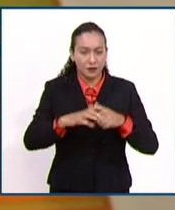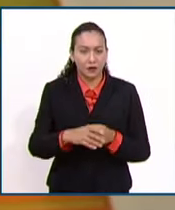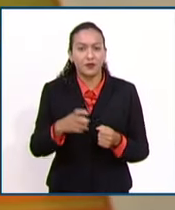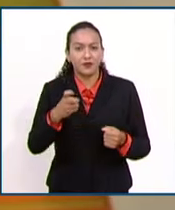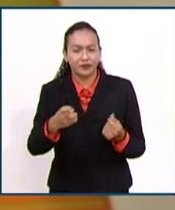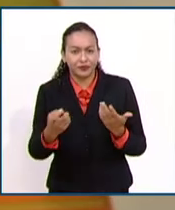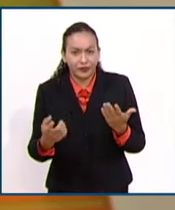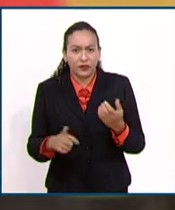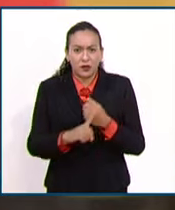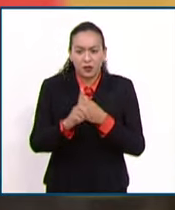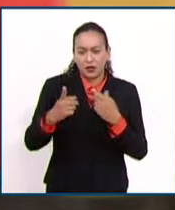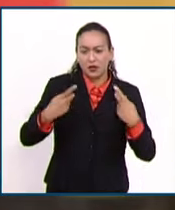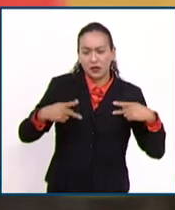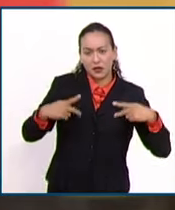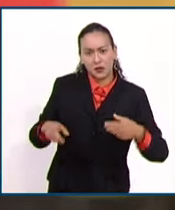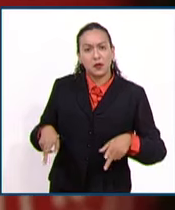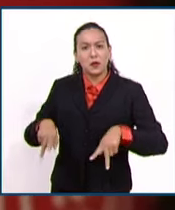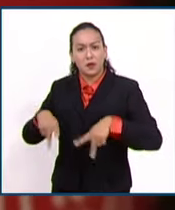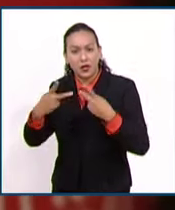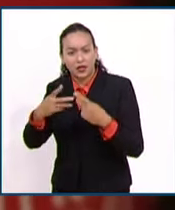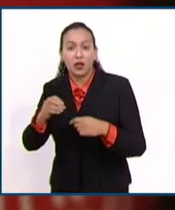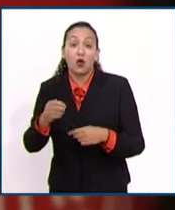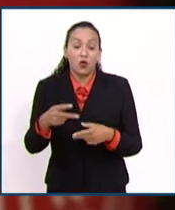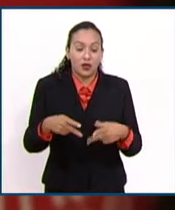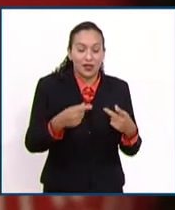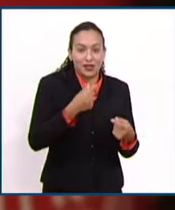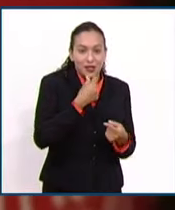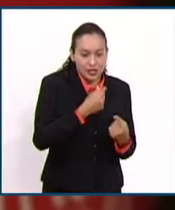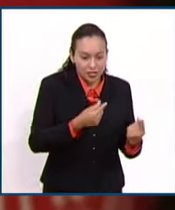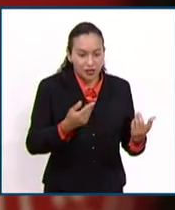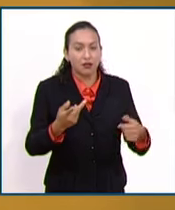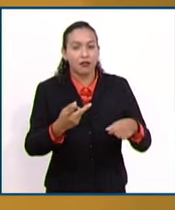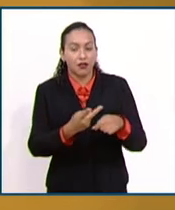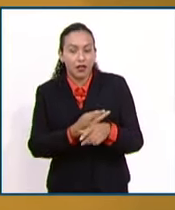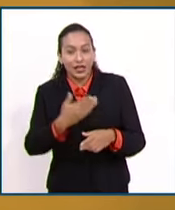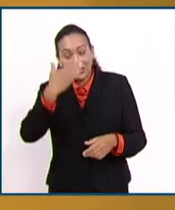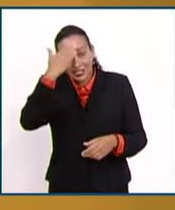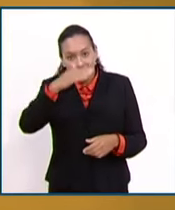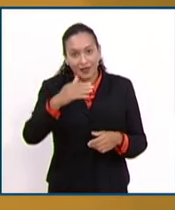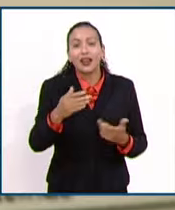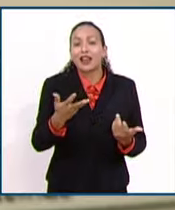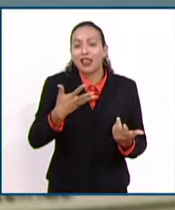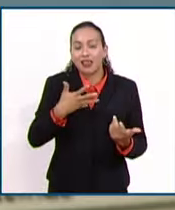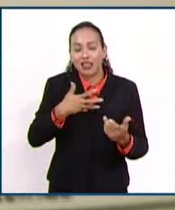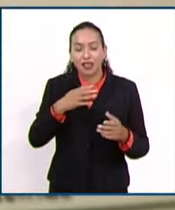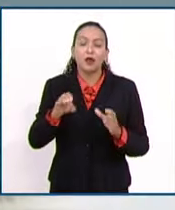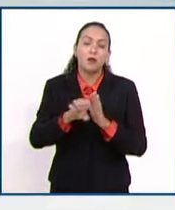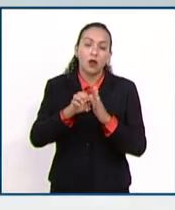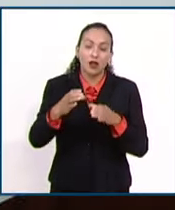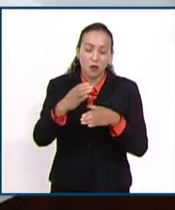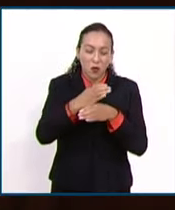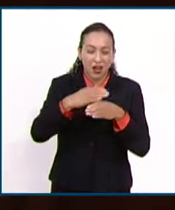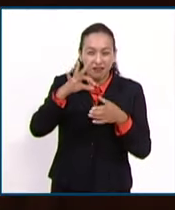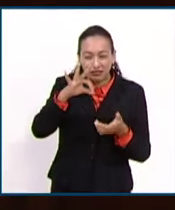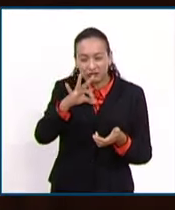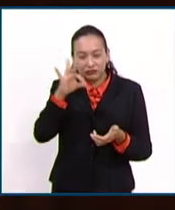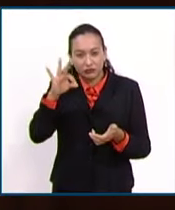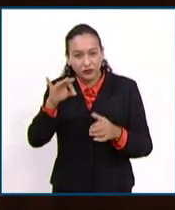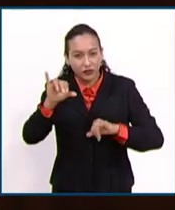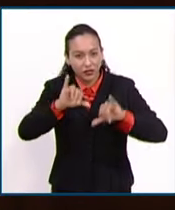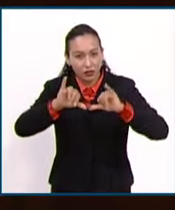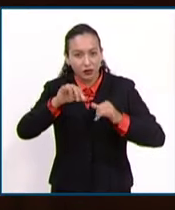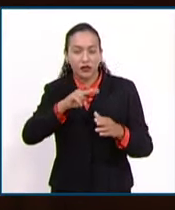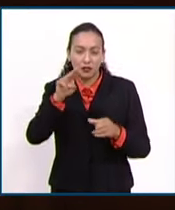entre personas que comercializan esos productos y las que realizan la misma actividad pero con productos con cafeína natural. La